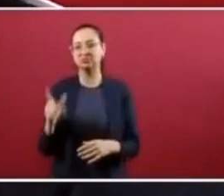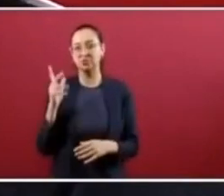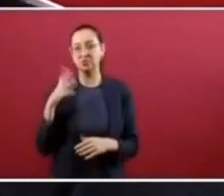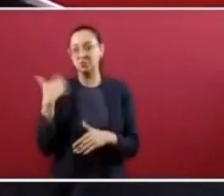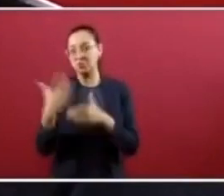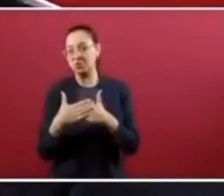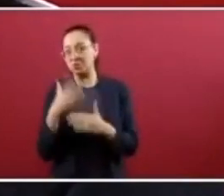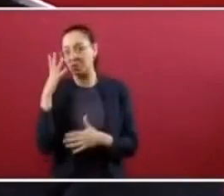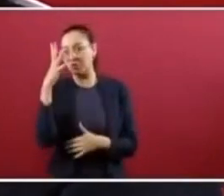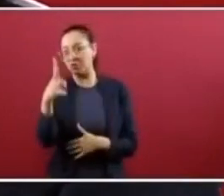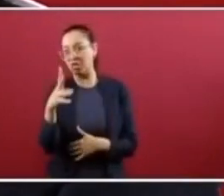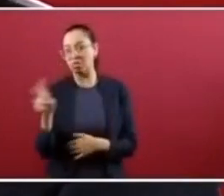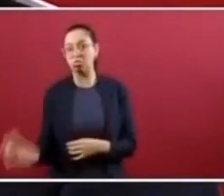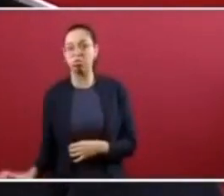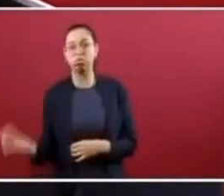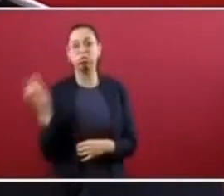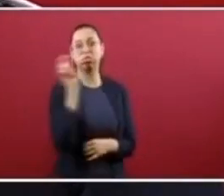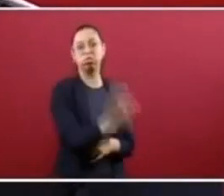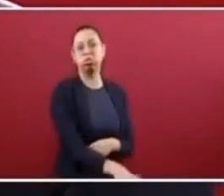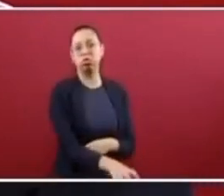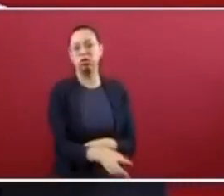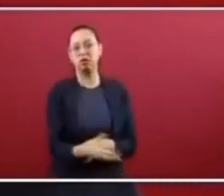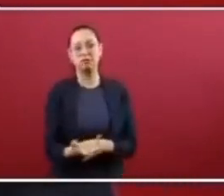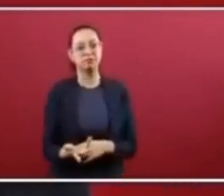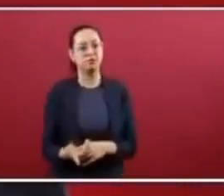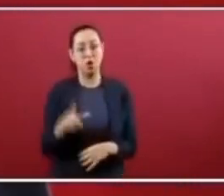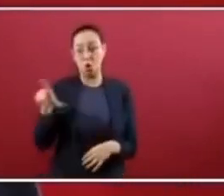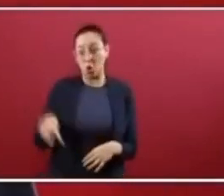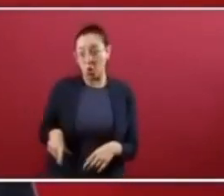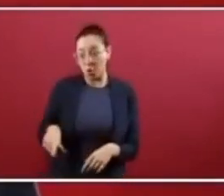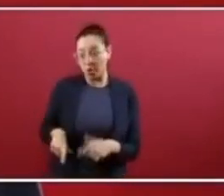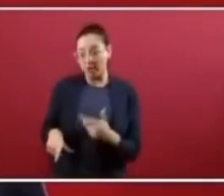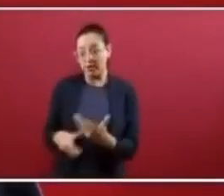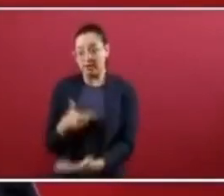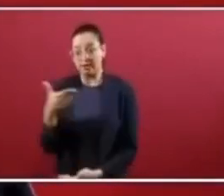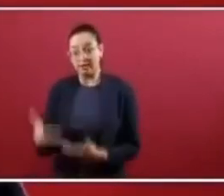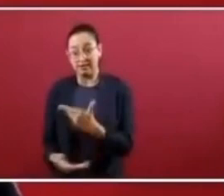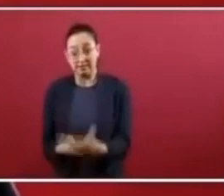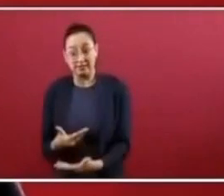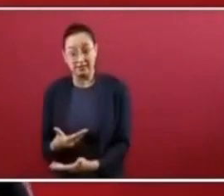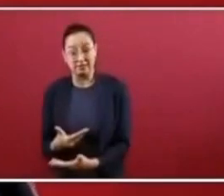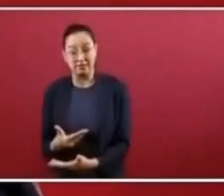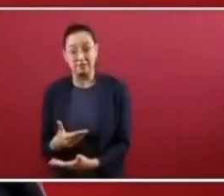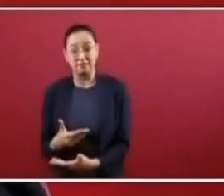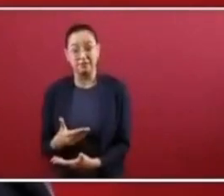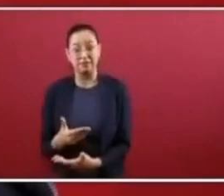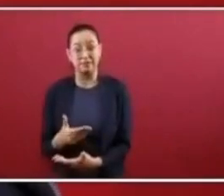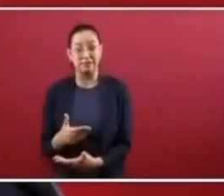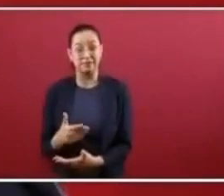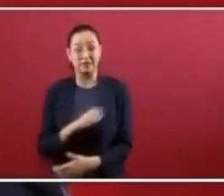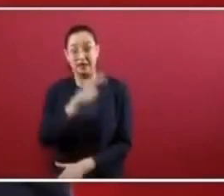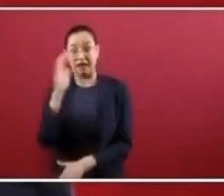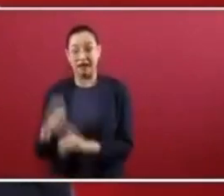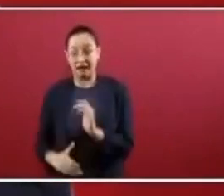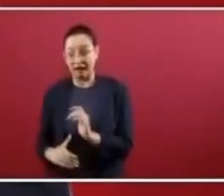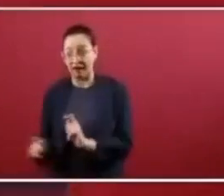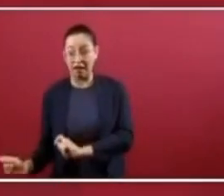futuro. Ningún funcionario público va a poder hacer lo que se venía haciendo,